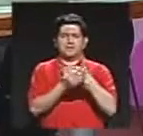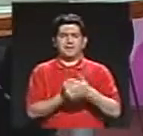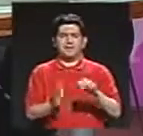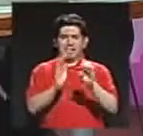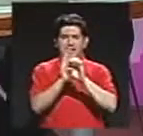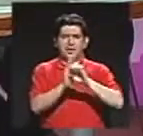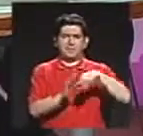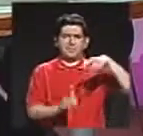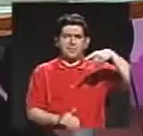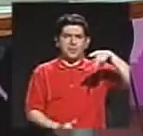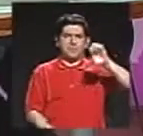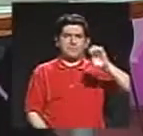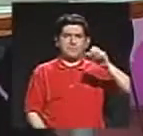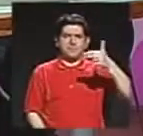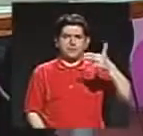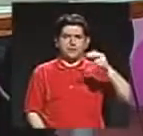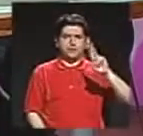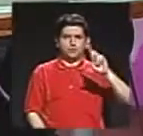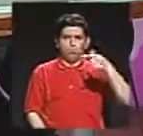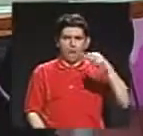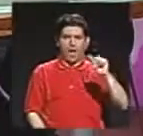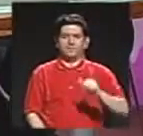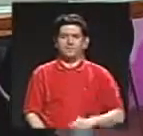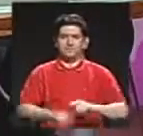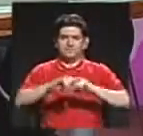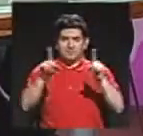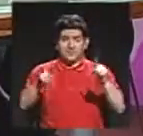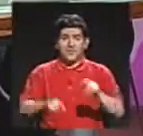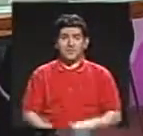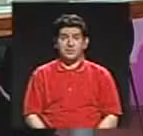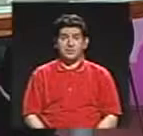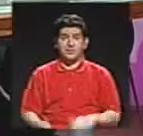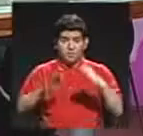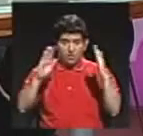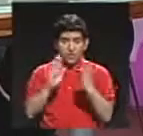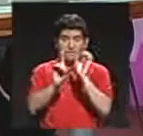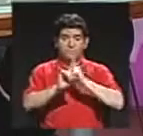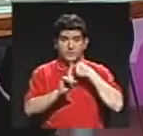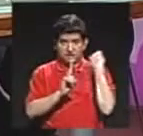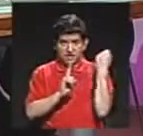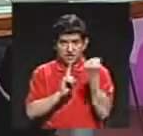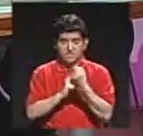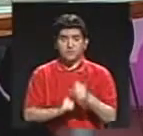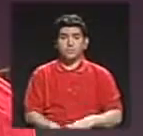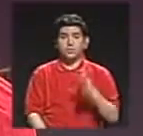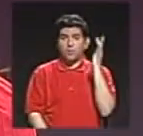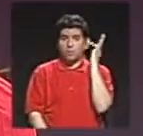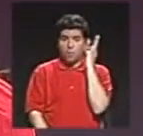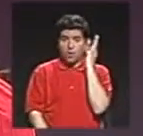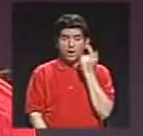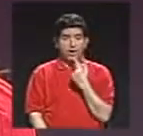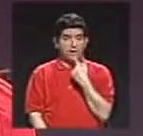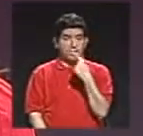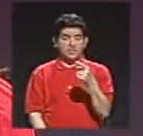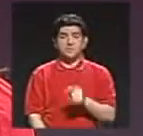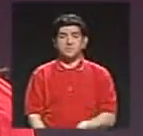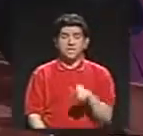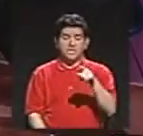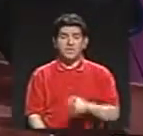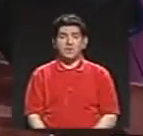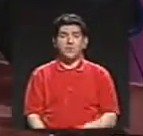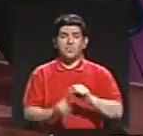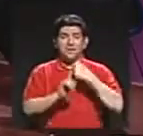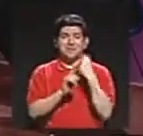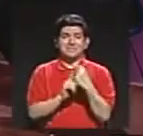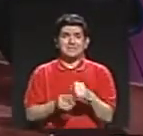pechuga entonces eh ciertamente nos enfrentamos en una situación en que las mujeres podríamos decir que están en